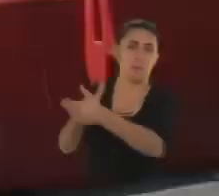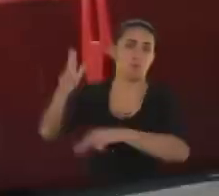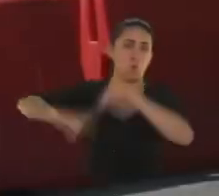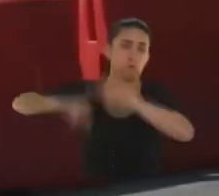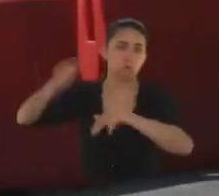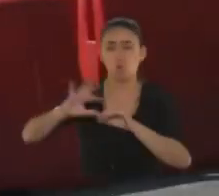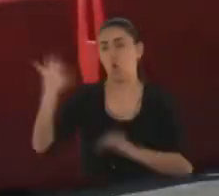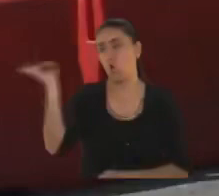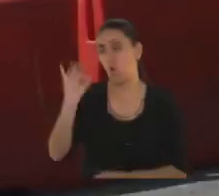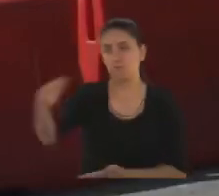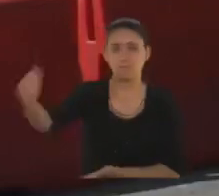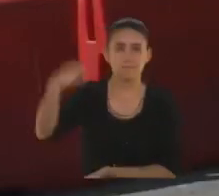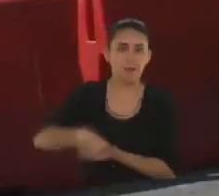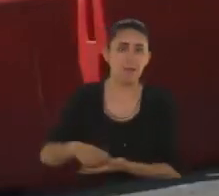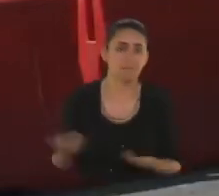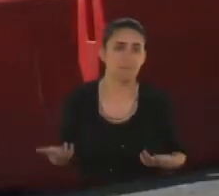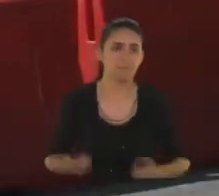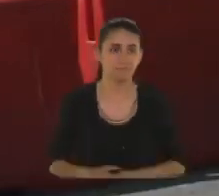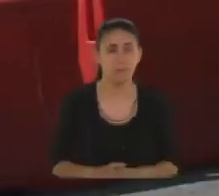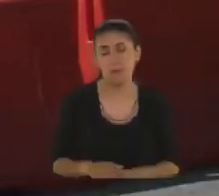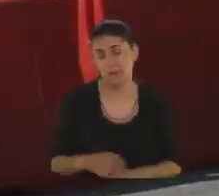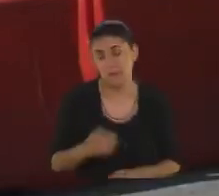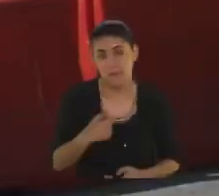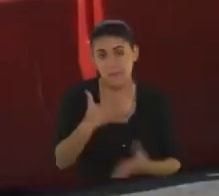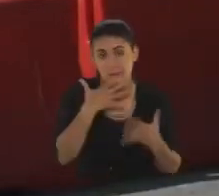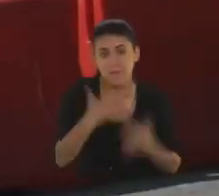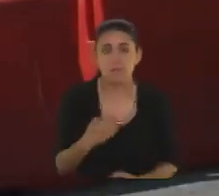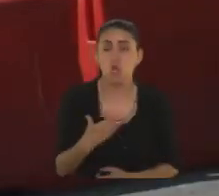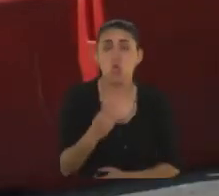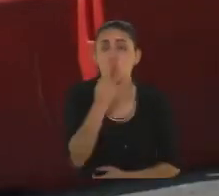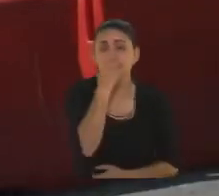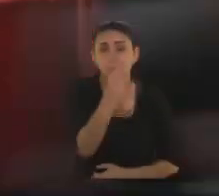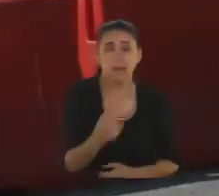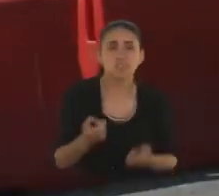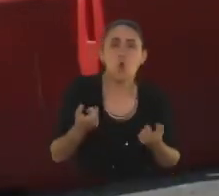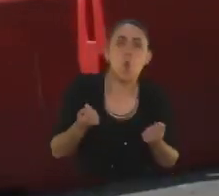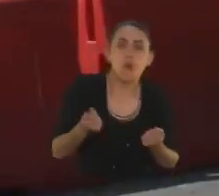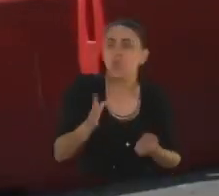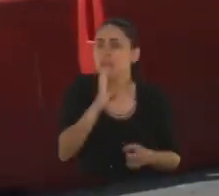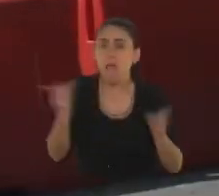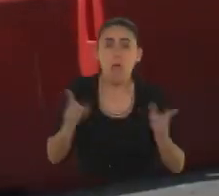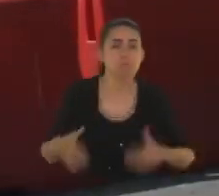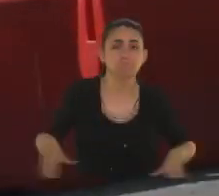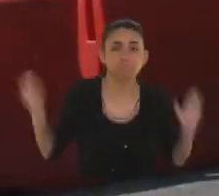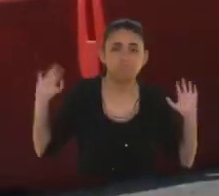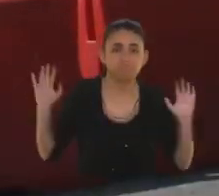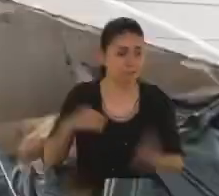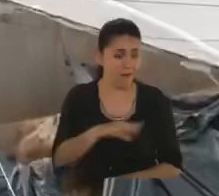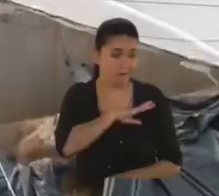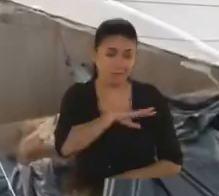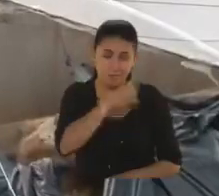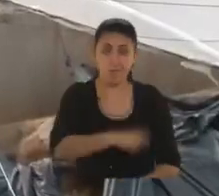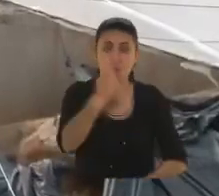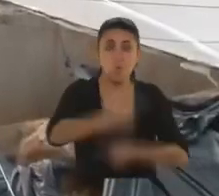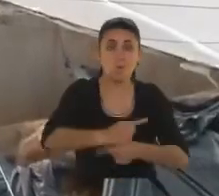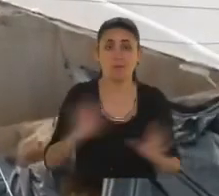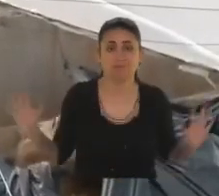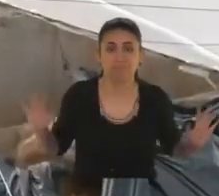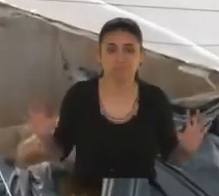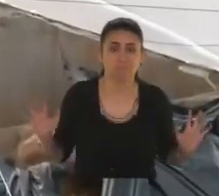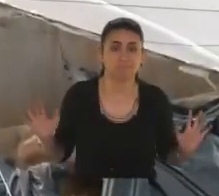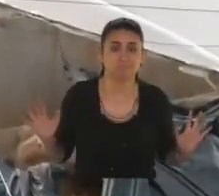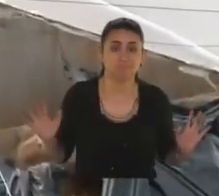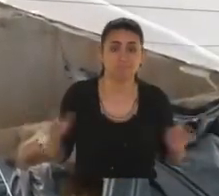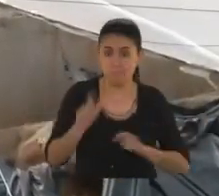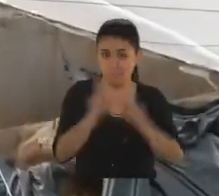constructores. A nosotros realmente pues no nos interesa lo que le salga a COVID, a nosotros nos interesa que el alcalde nos cumpla. Por ahora, las familias